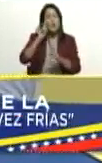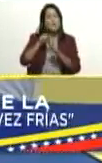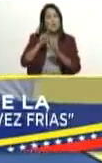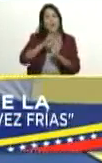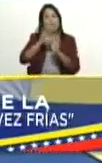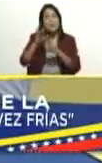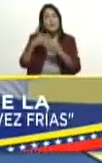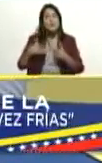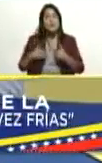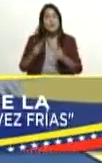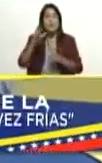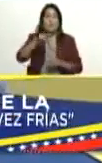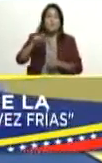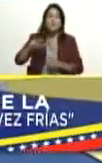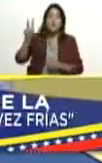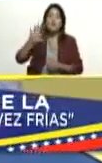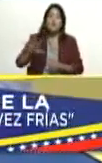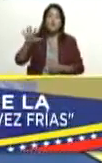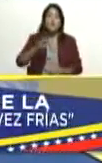salud de nuestro pueblo.